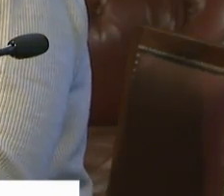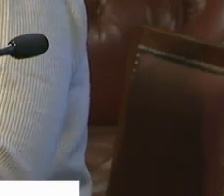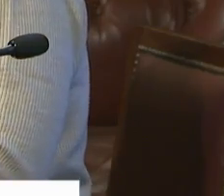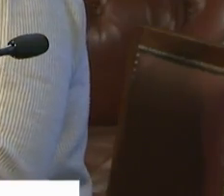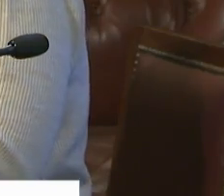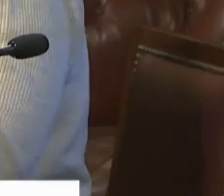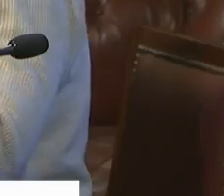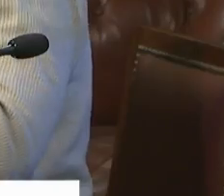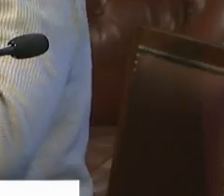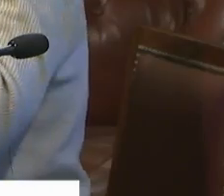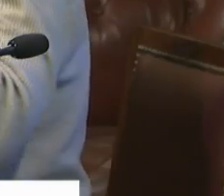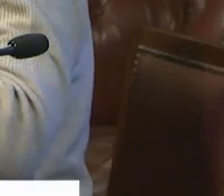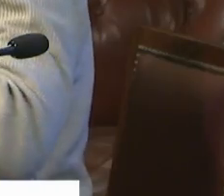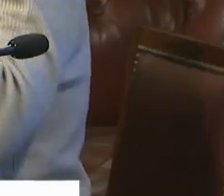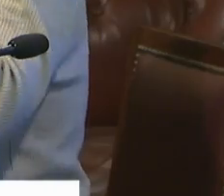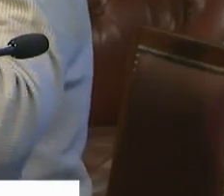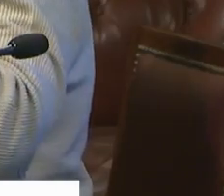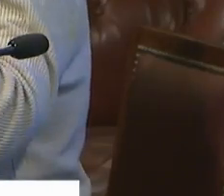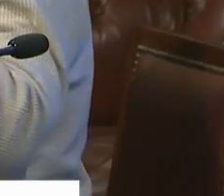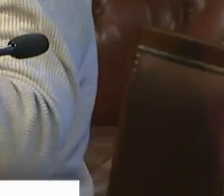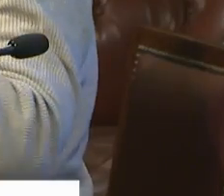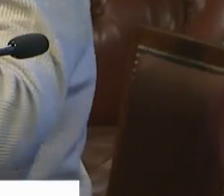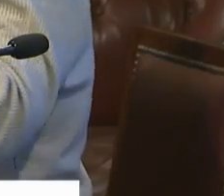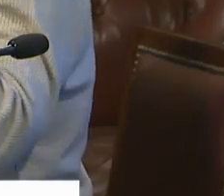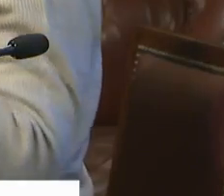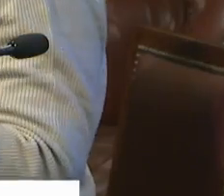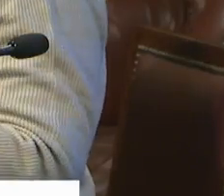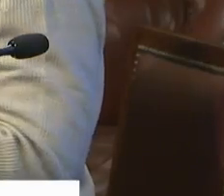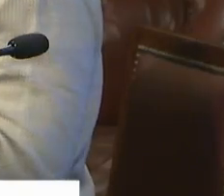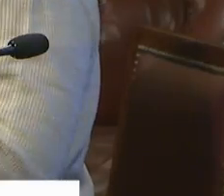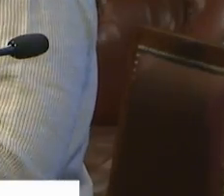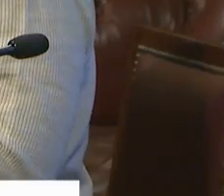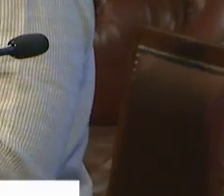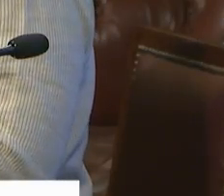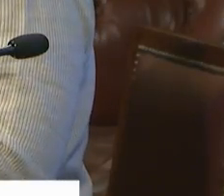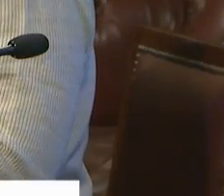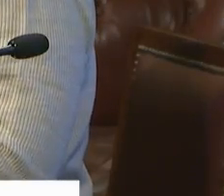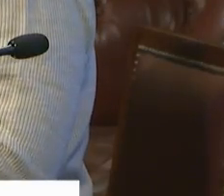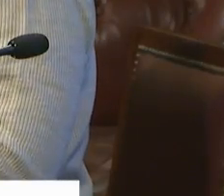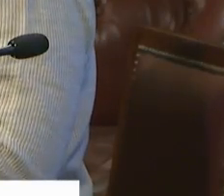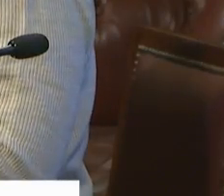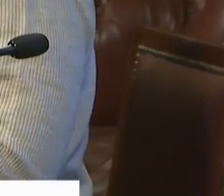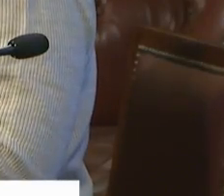dicen stem en ghana que sufre una discapacidad motriz